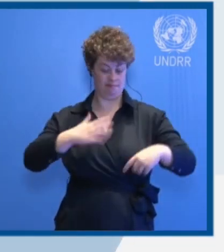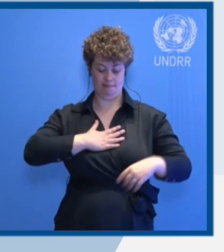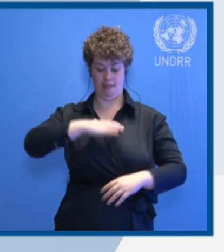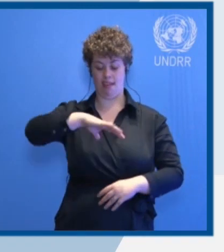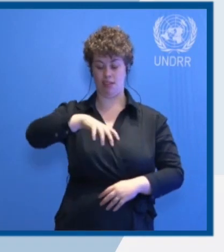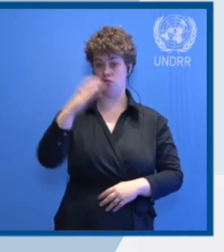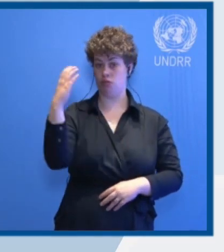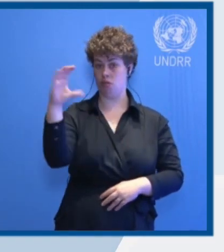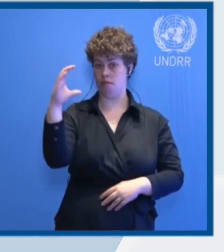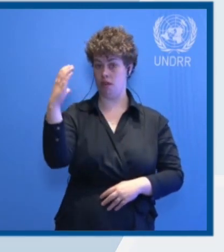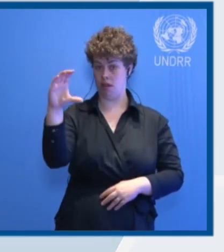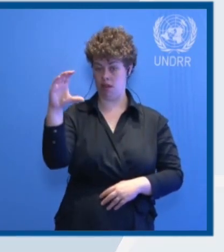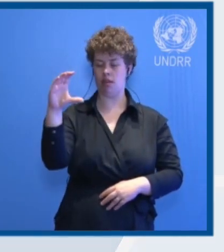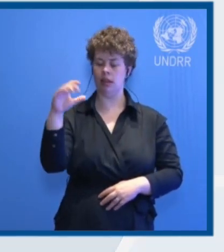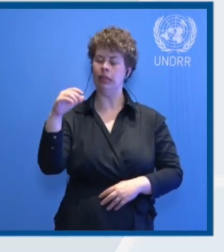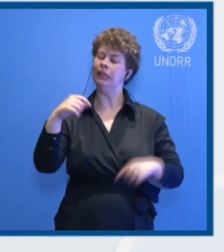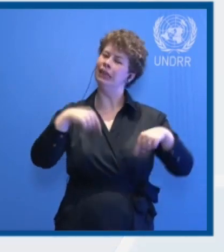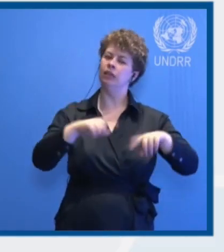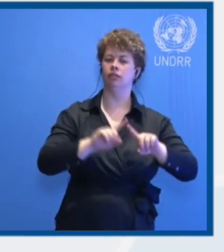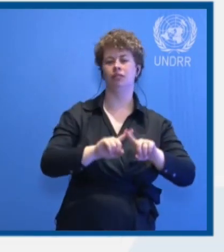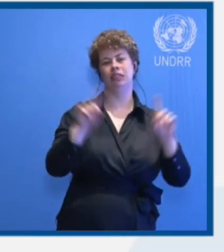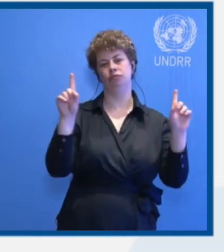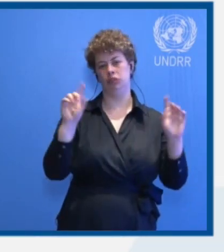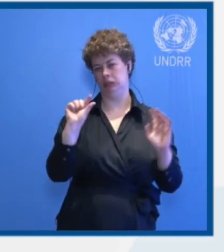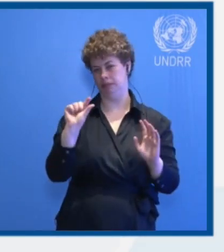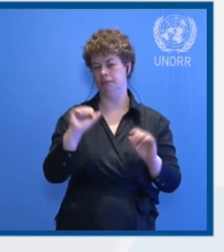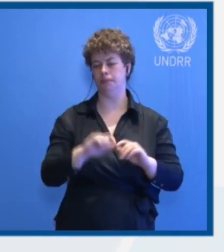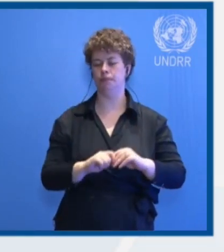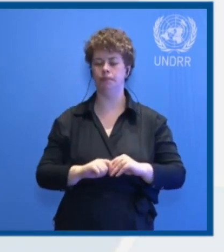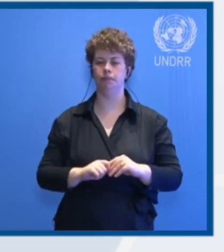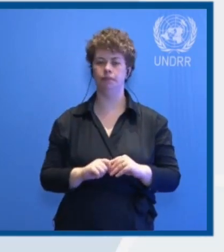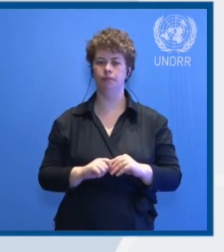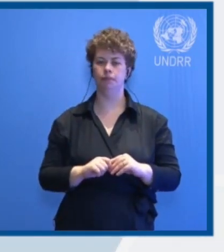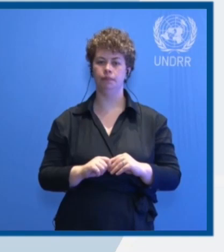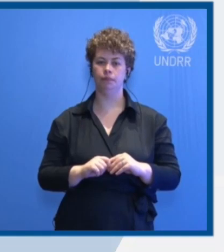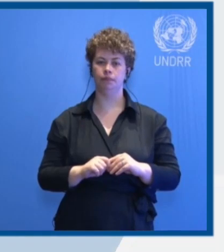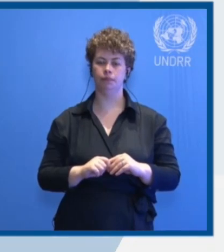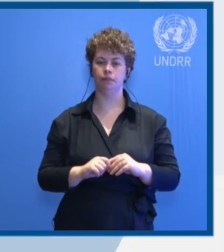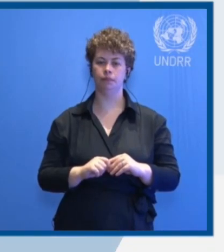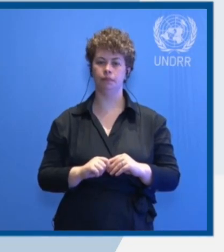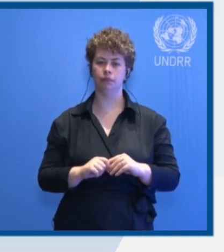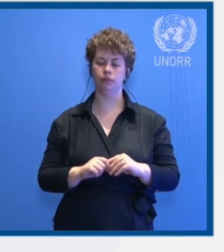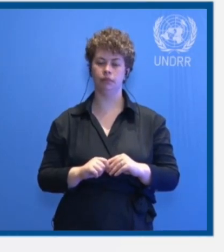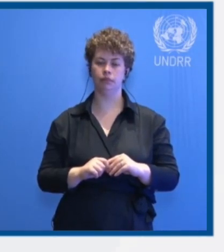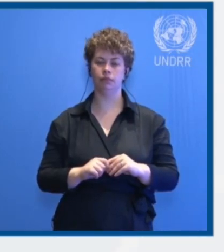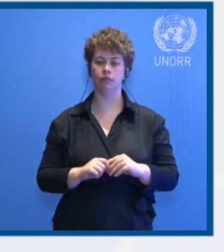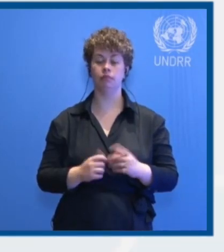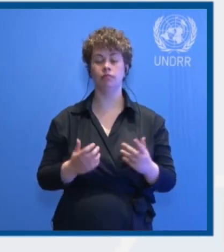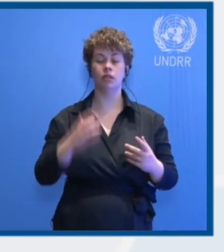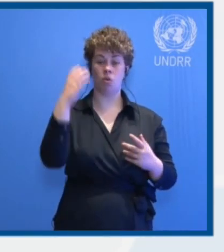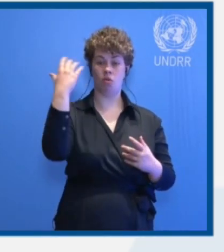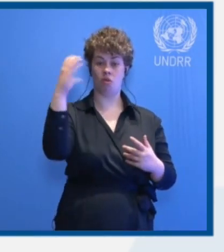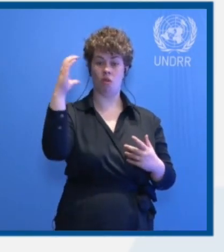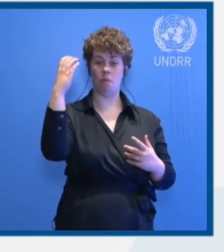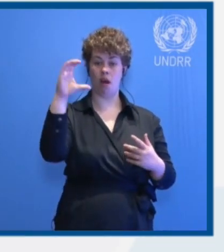de cómo se puede trabajar, sobre todo con comunidades locales, pero sobre todo hay un punto importante y